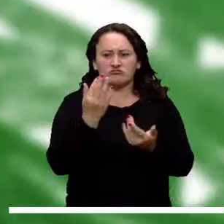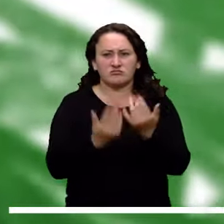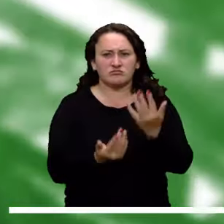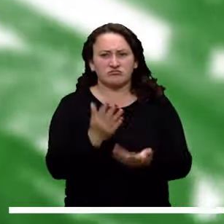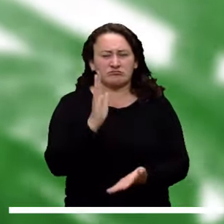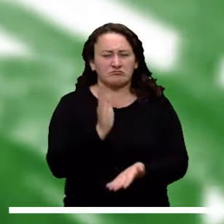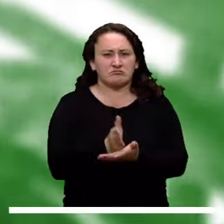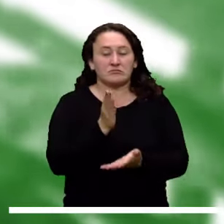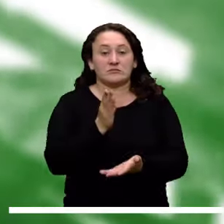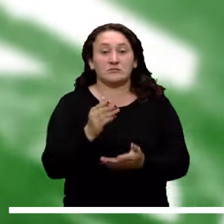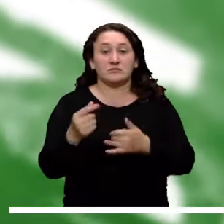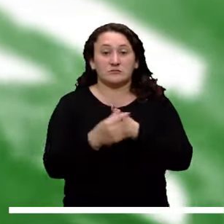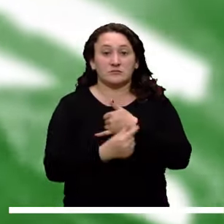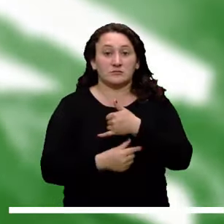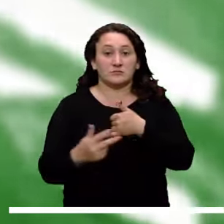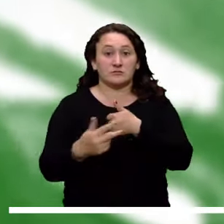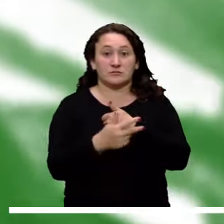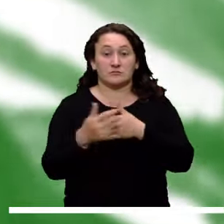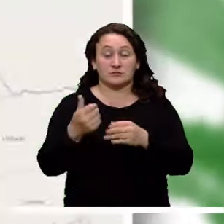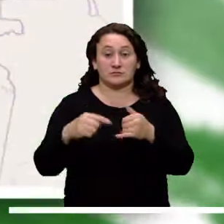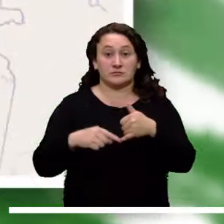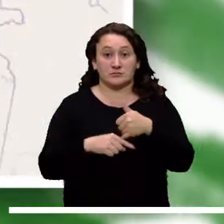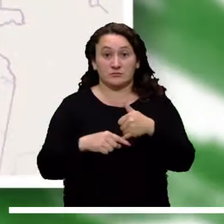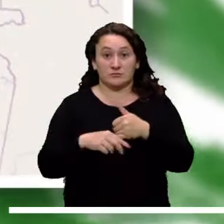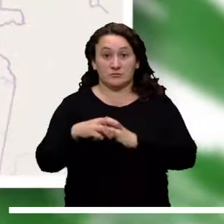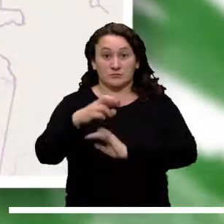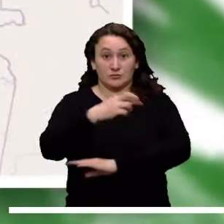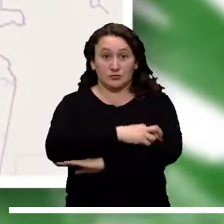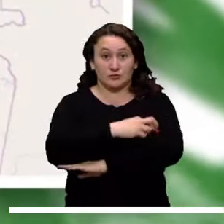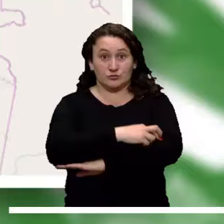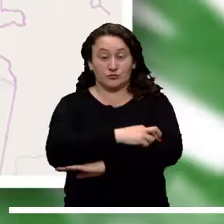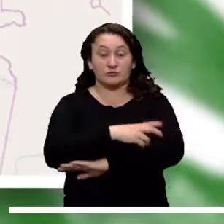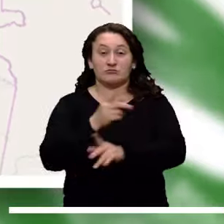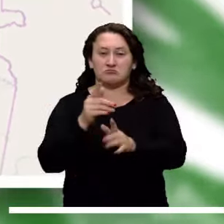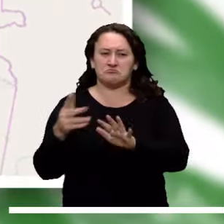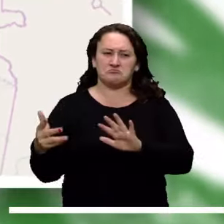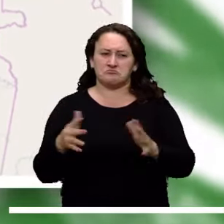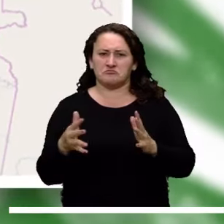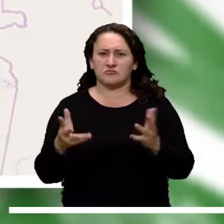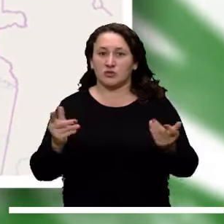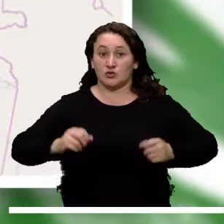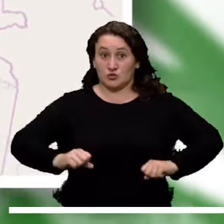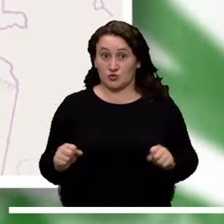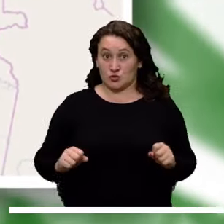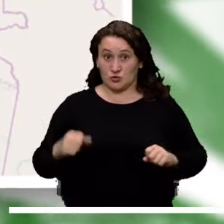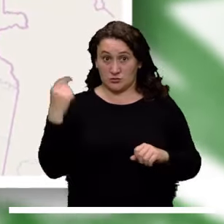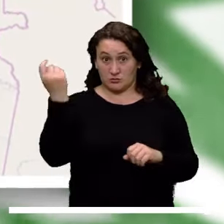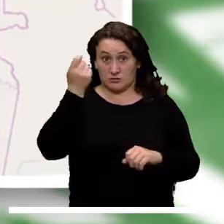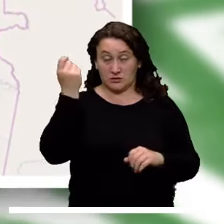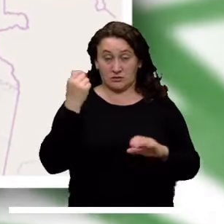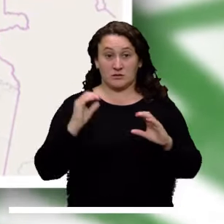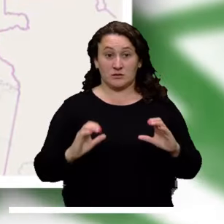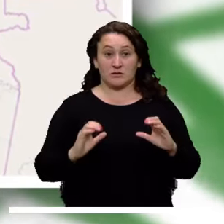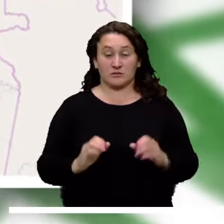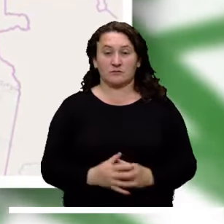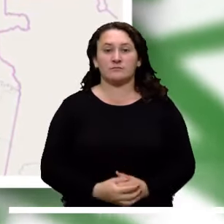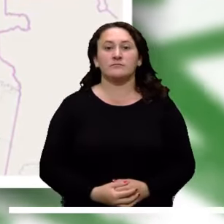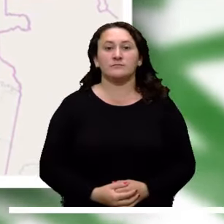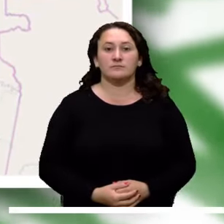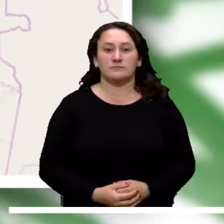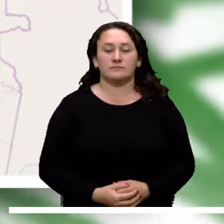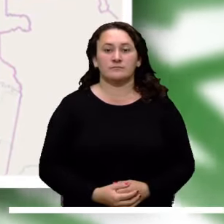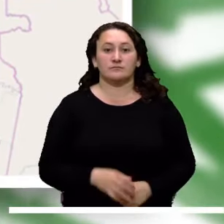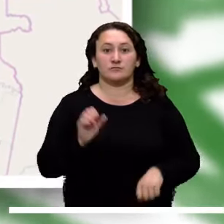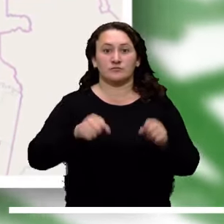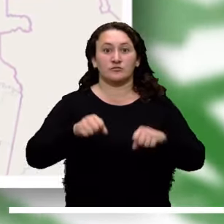de incendios en el Pacífico, los Andes, Amazonas y Putumayo y moderada en Bogotá, Meta y